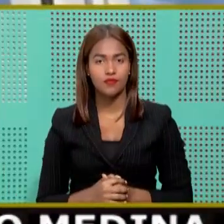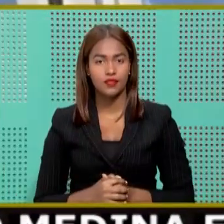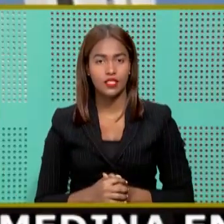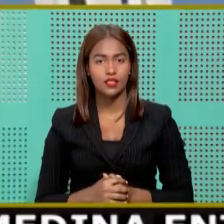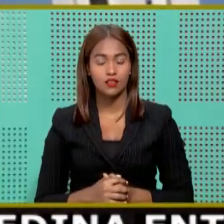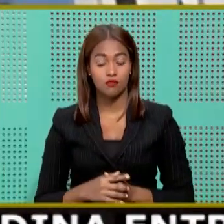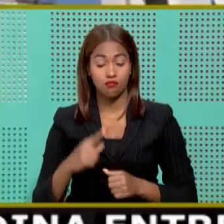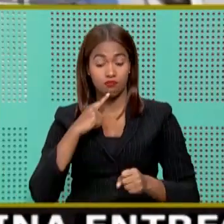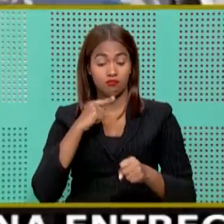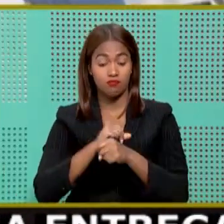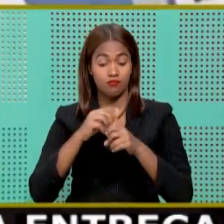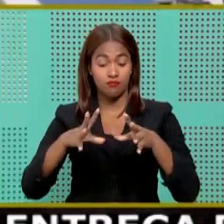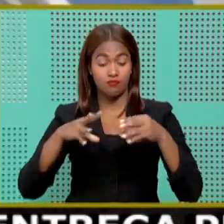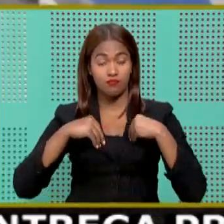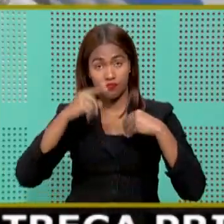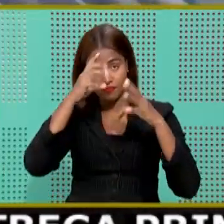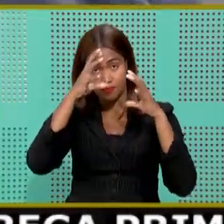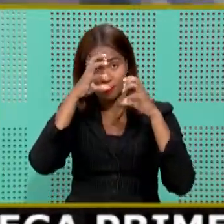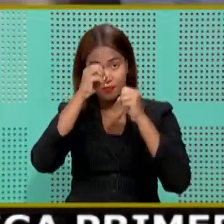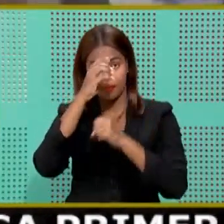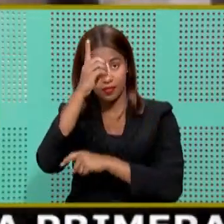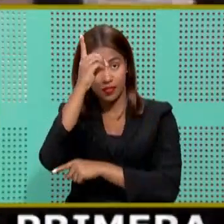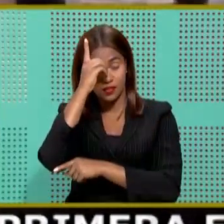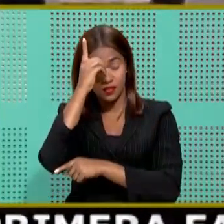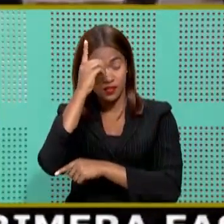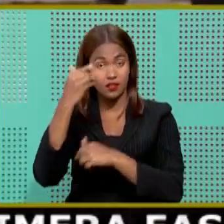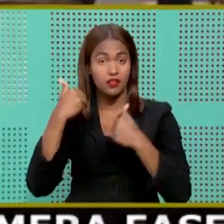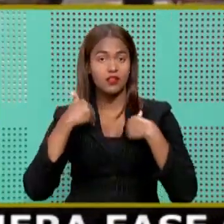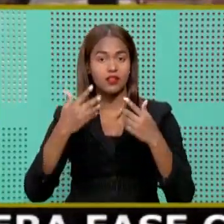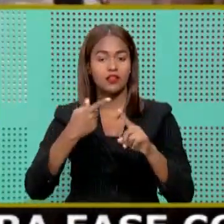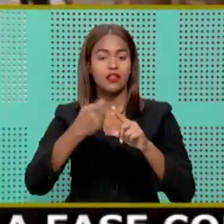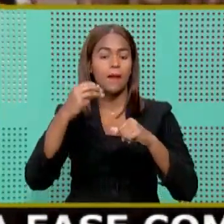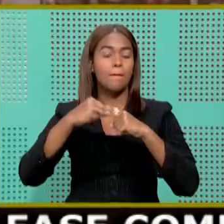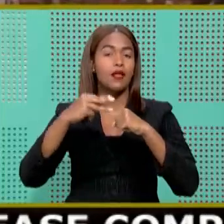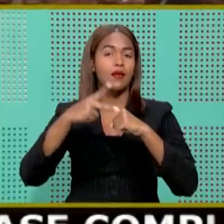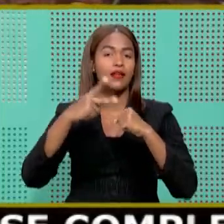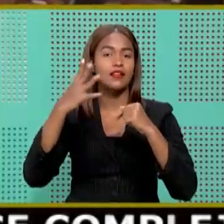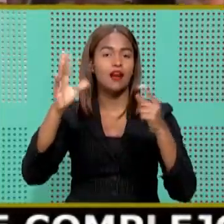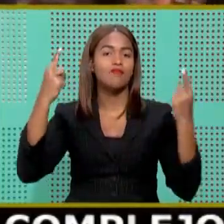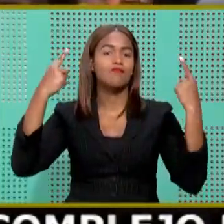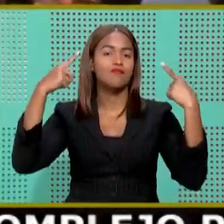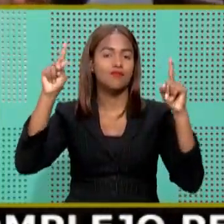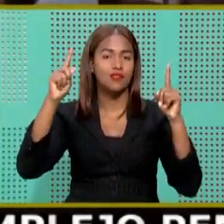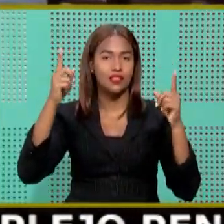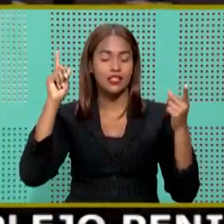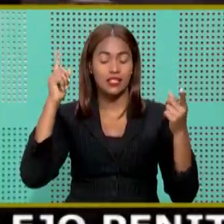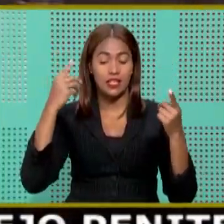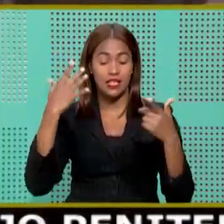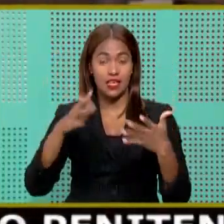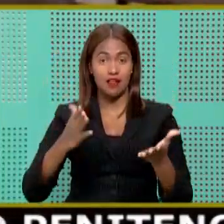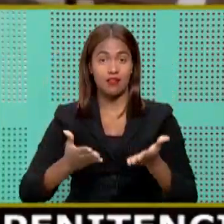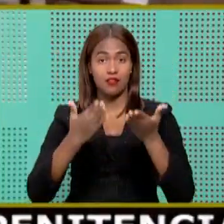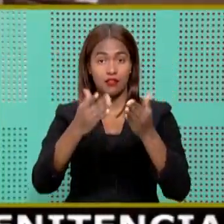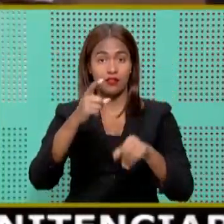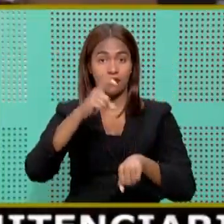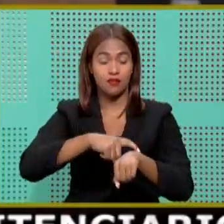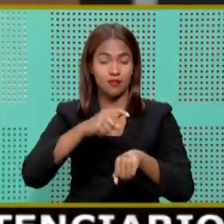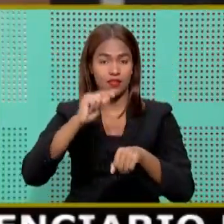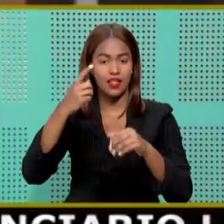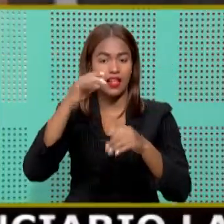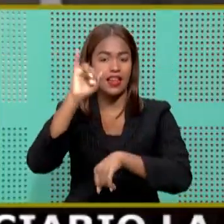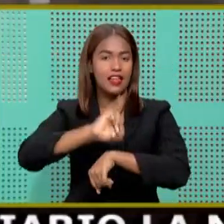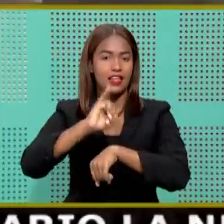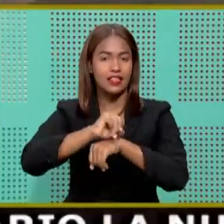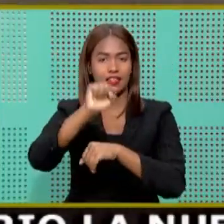los compromisos asumidos por el presidente Danilo Medina con los monteplateños fue cumplido al entregar la primera etapa del Santuario